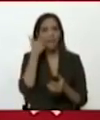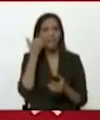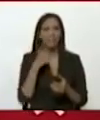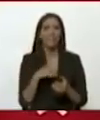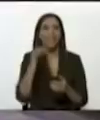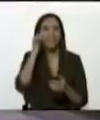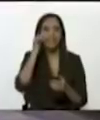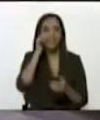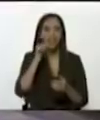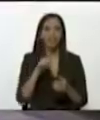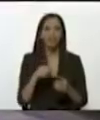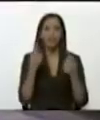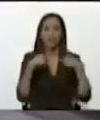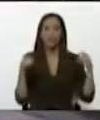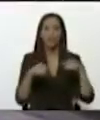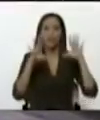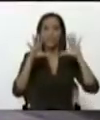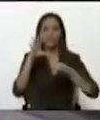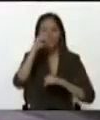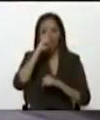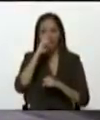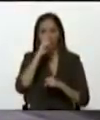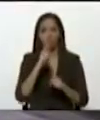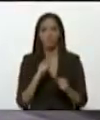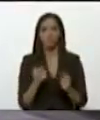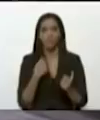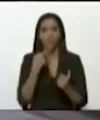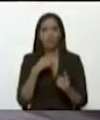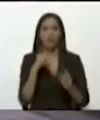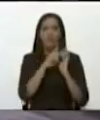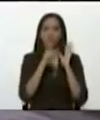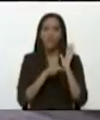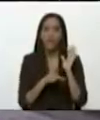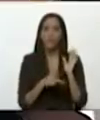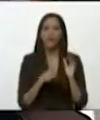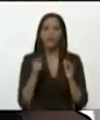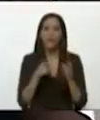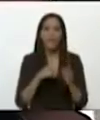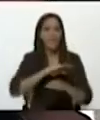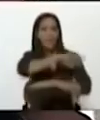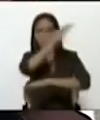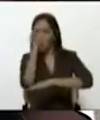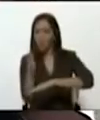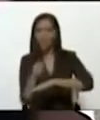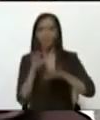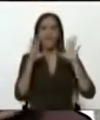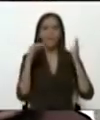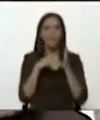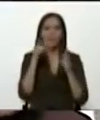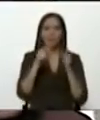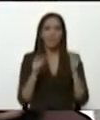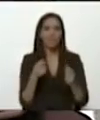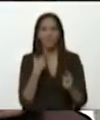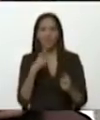Mario Silva, el sábado cumplió 15 años. 15 años. Y yo le dije, vamos a hacer un programa ahí en el Poliedro, llenamos 10.000 personas. Después no quiso,